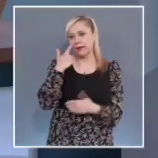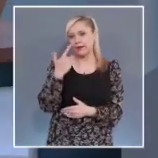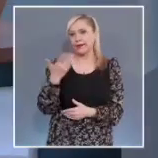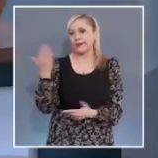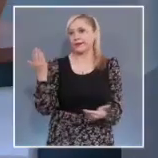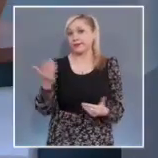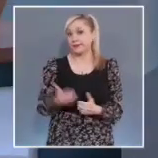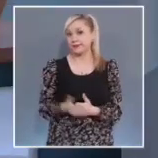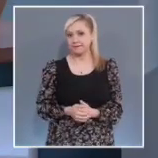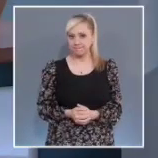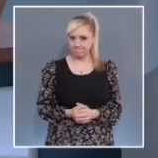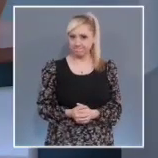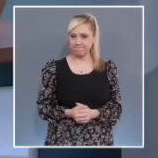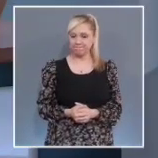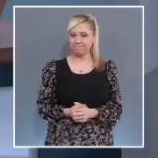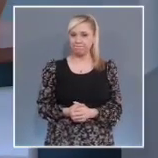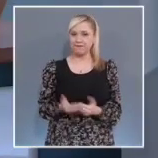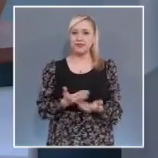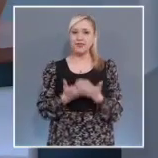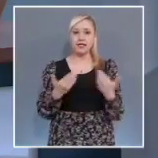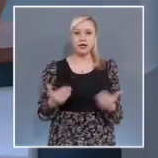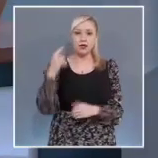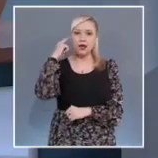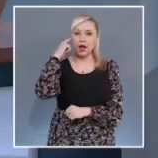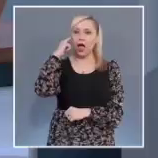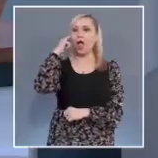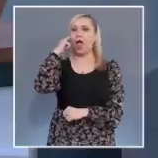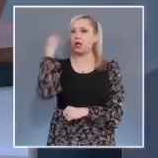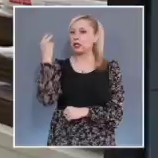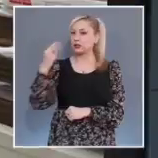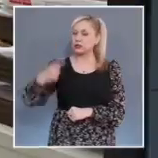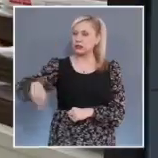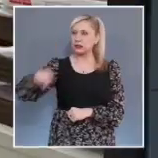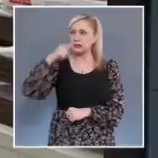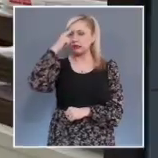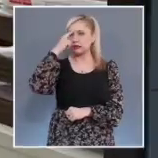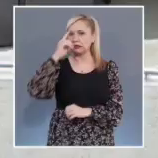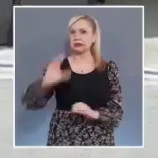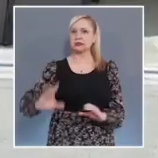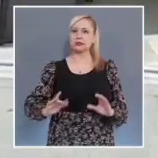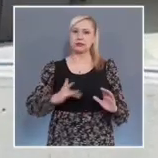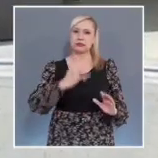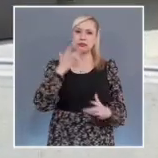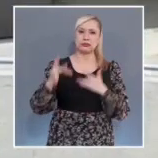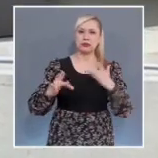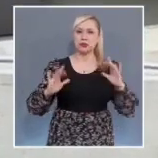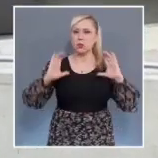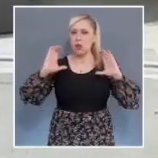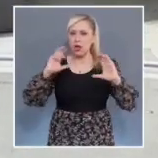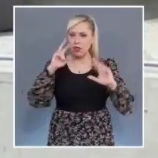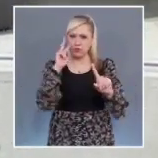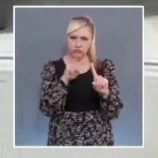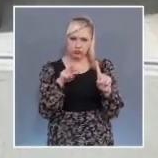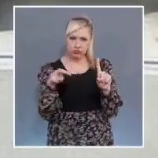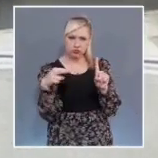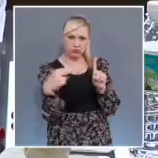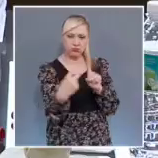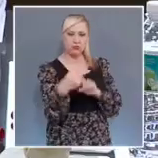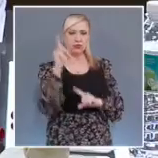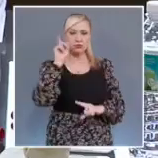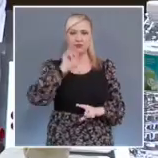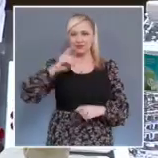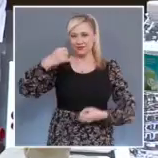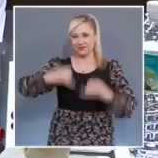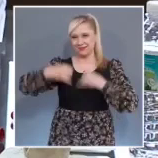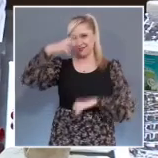Con el fin de impulsar una cultura de la sensibilidad, la Asociación Mexicana de Mujeres Juzgadoras ha preguntado a mujeres que